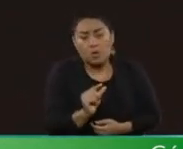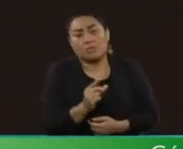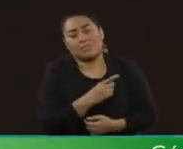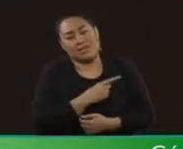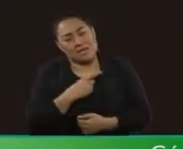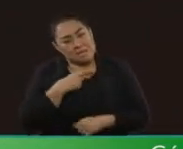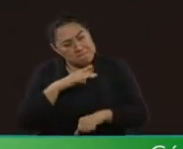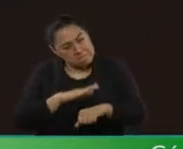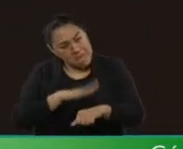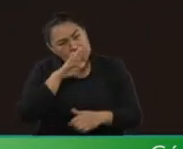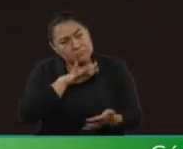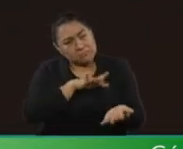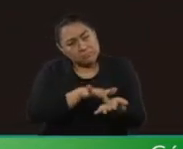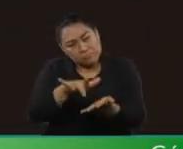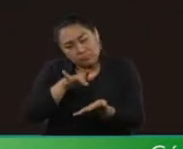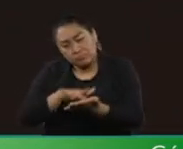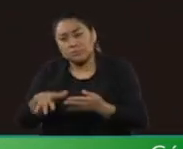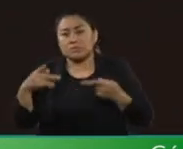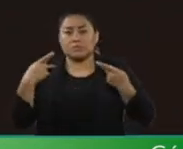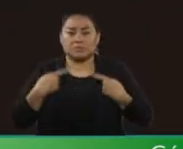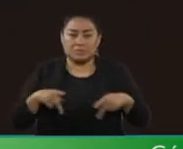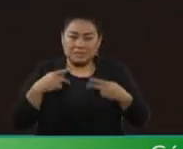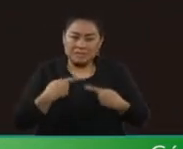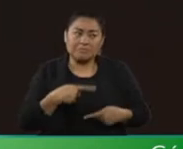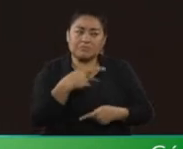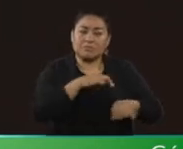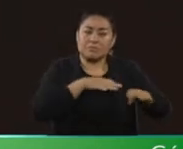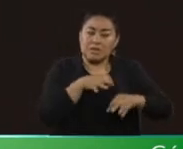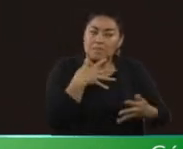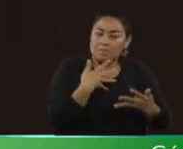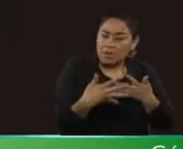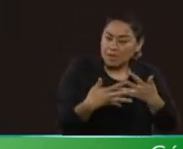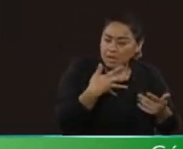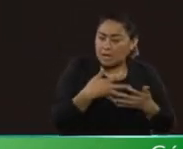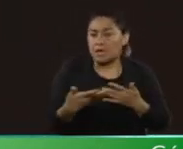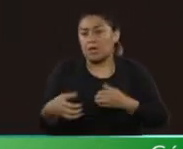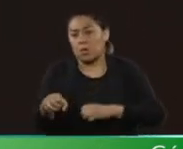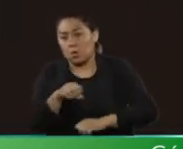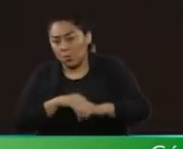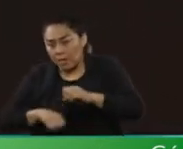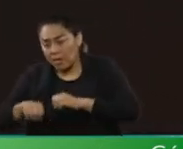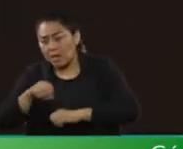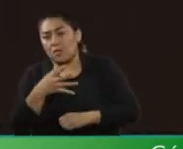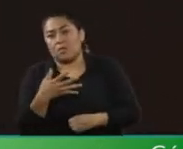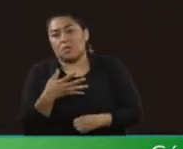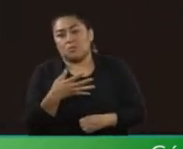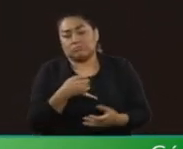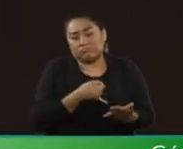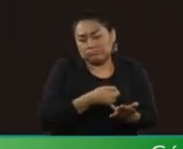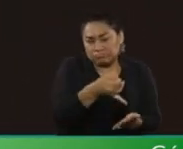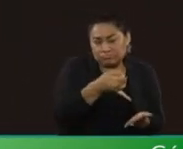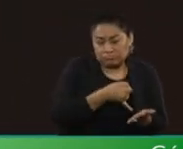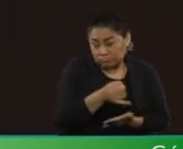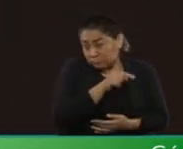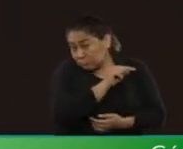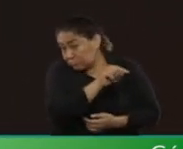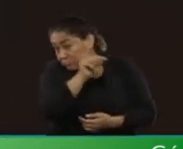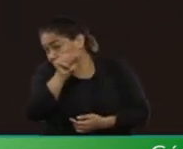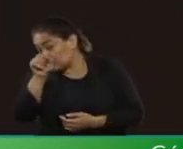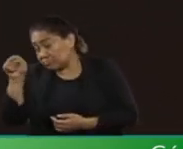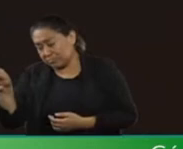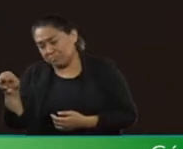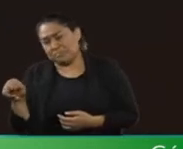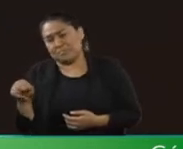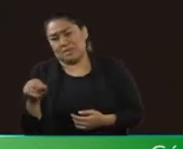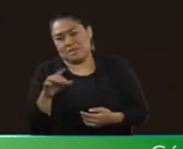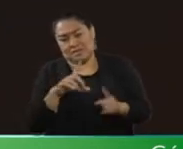más el jornalero el maquilador el obrero y muchos de mis hermanos que en todas las